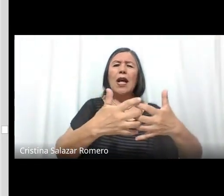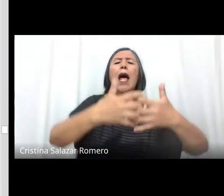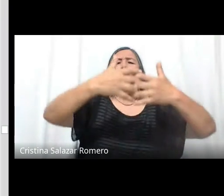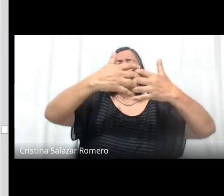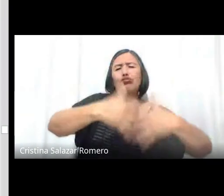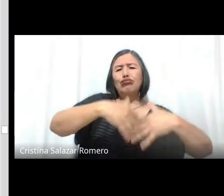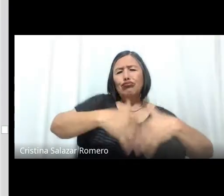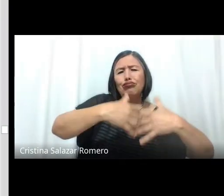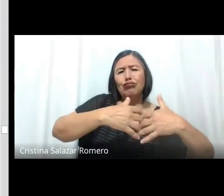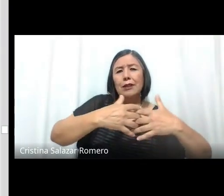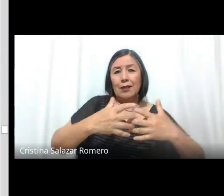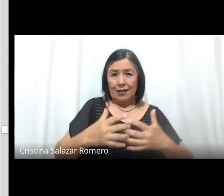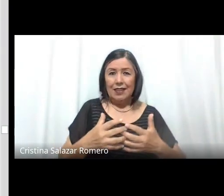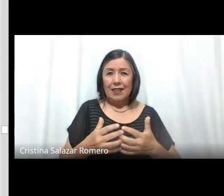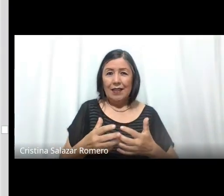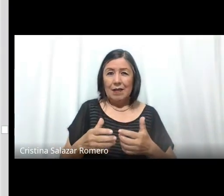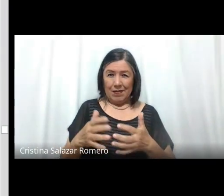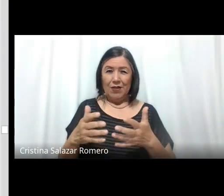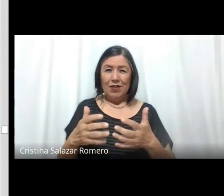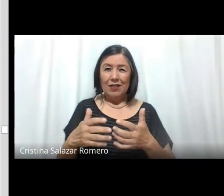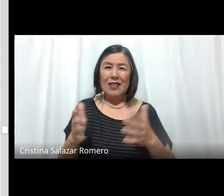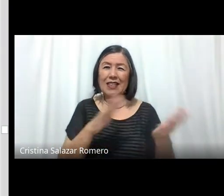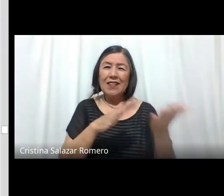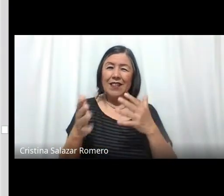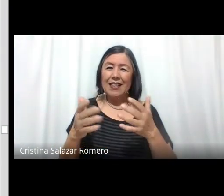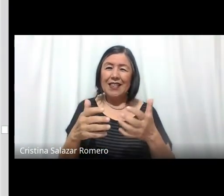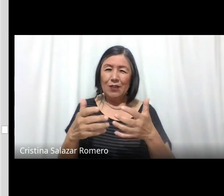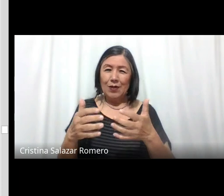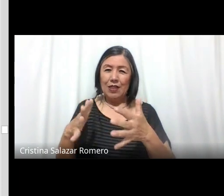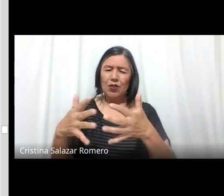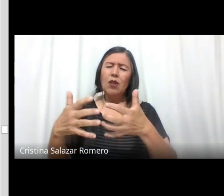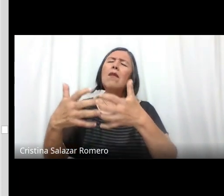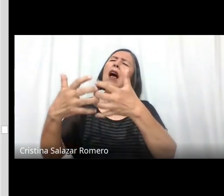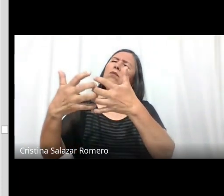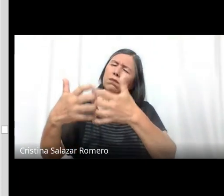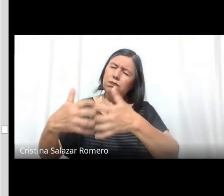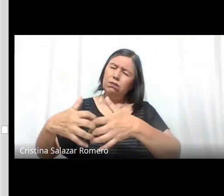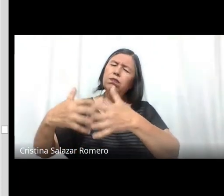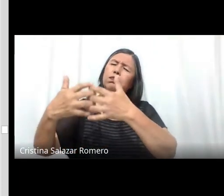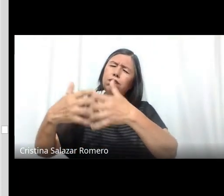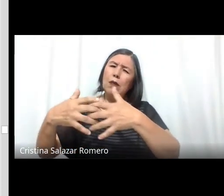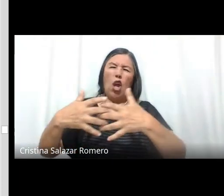otra, ¿sí? ¿Vieron? ¿Cuál es la diferencia en una y en otro?